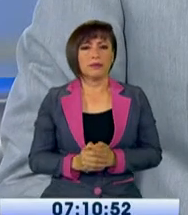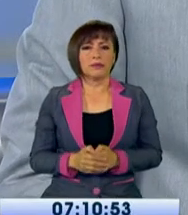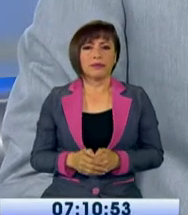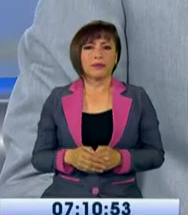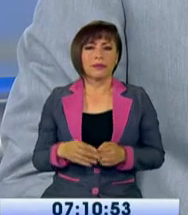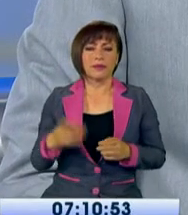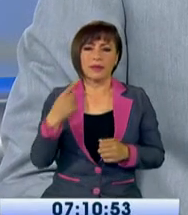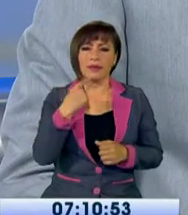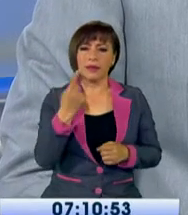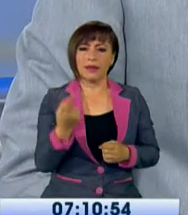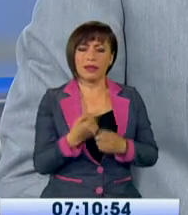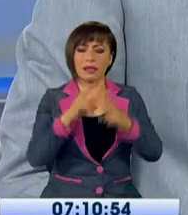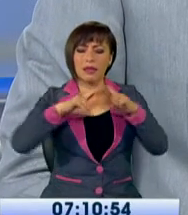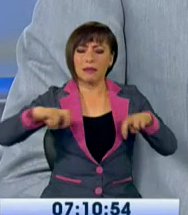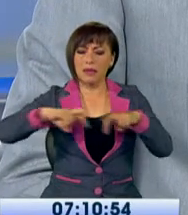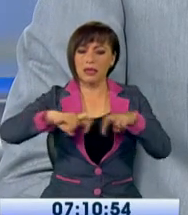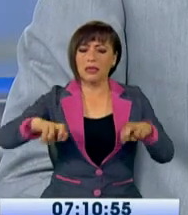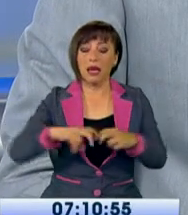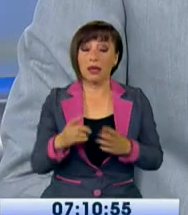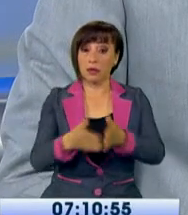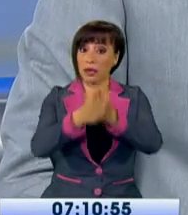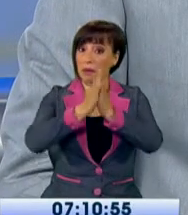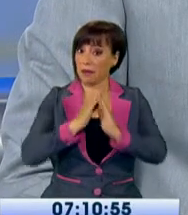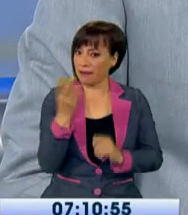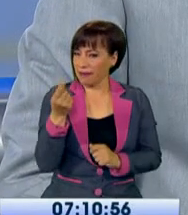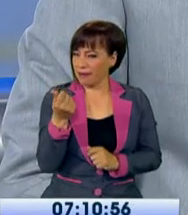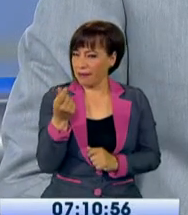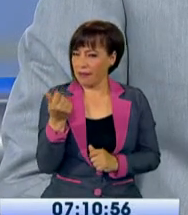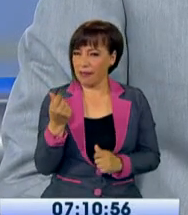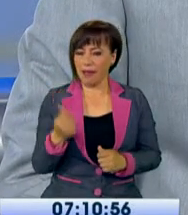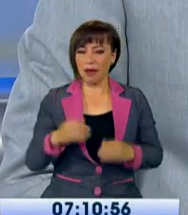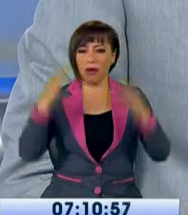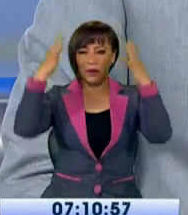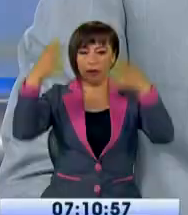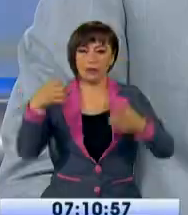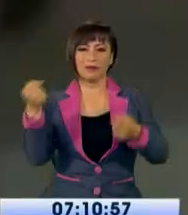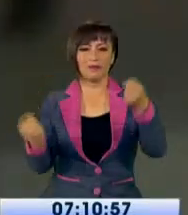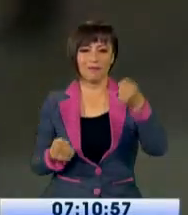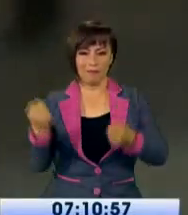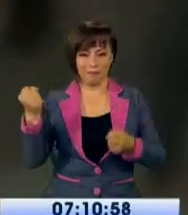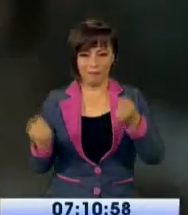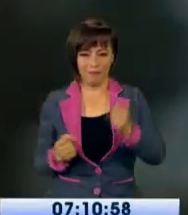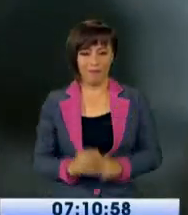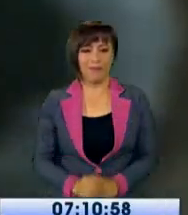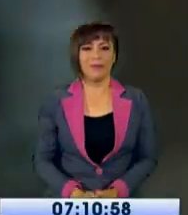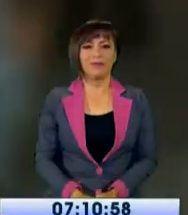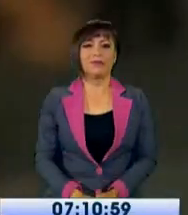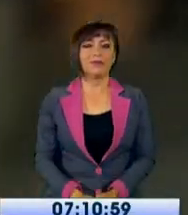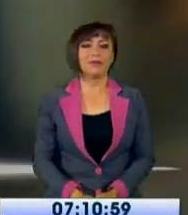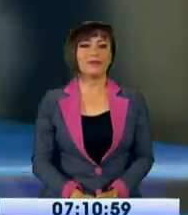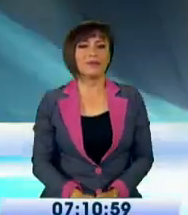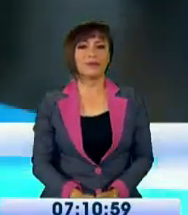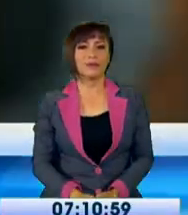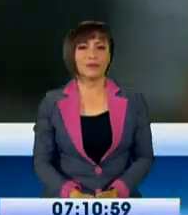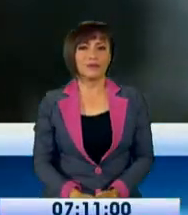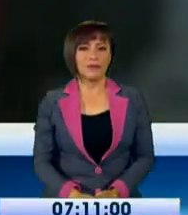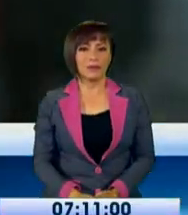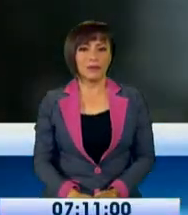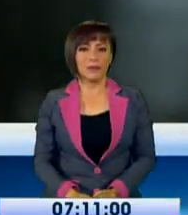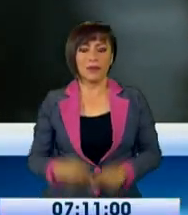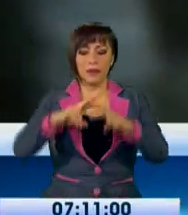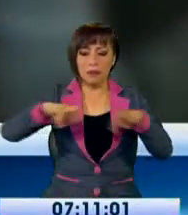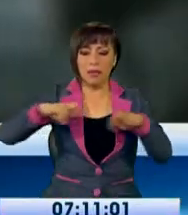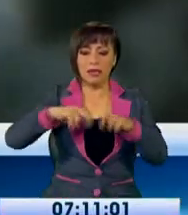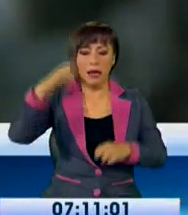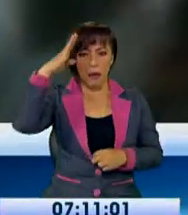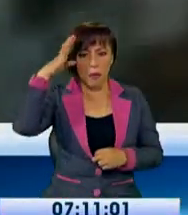uniformados investigados pedían dinero a los transportistas de ese cantón. Tras varios meses de investigación, la policía de La